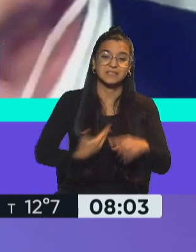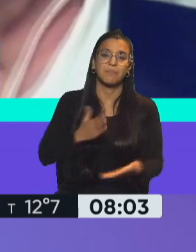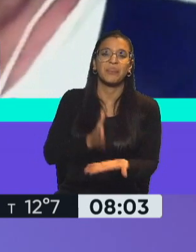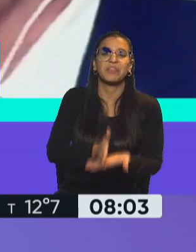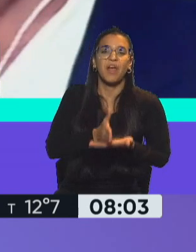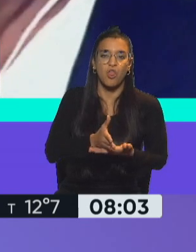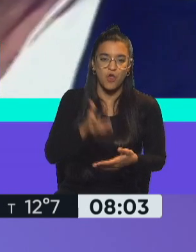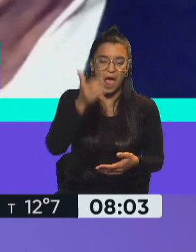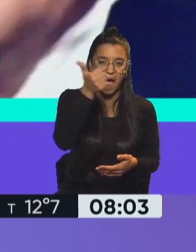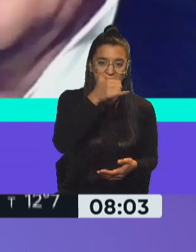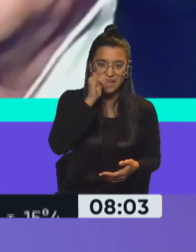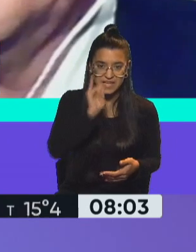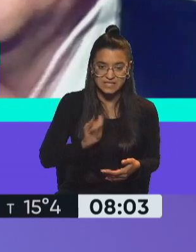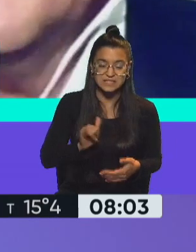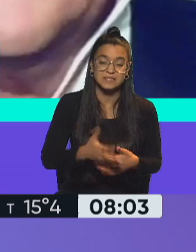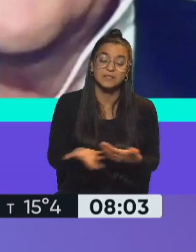Áñez.